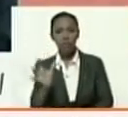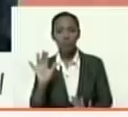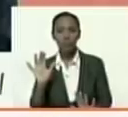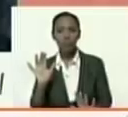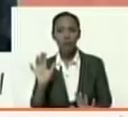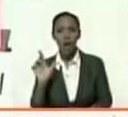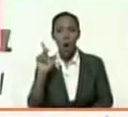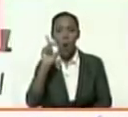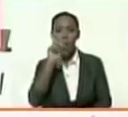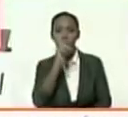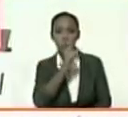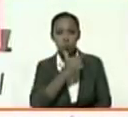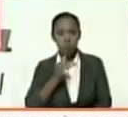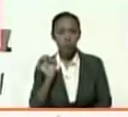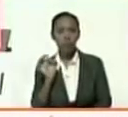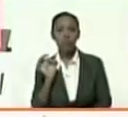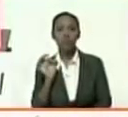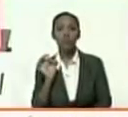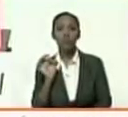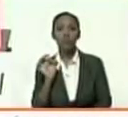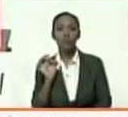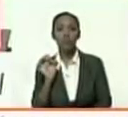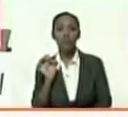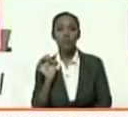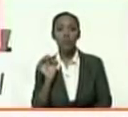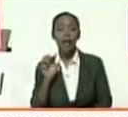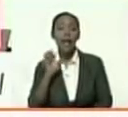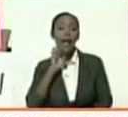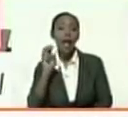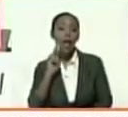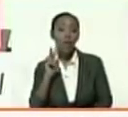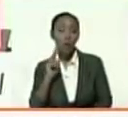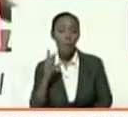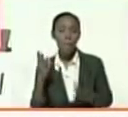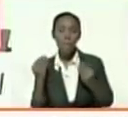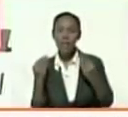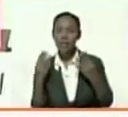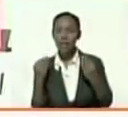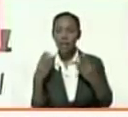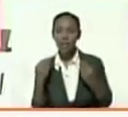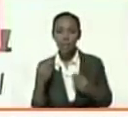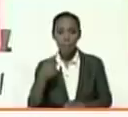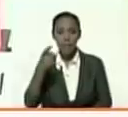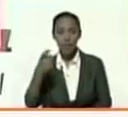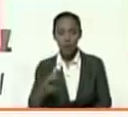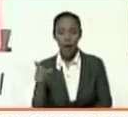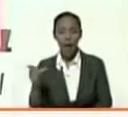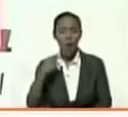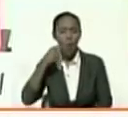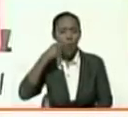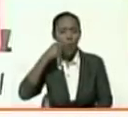No hay. Evo es demasiado